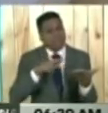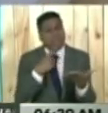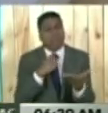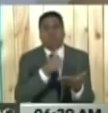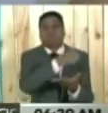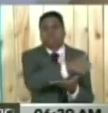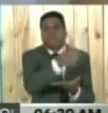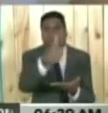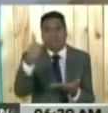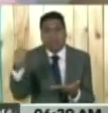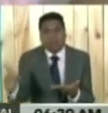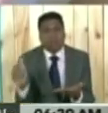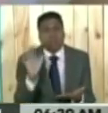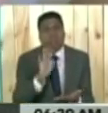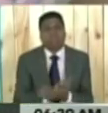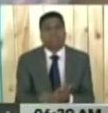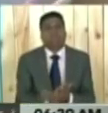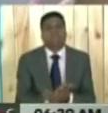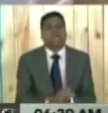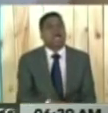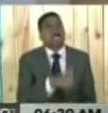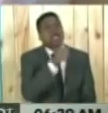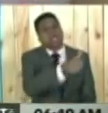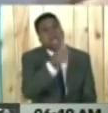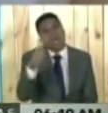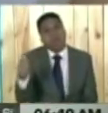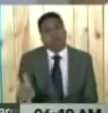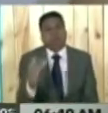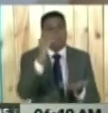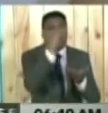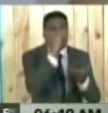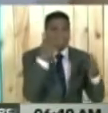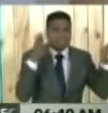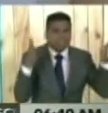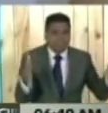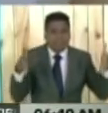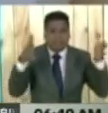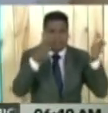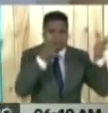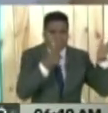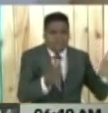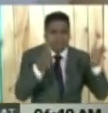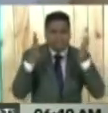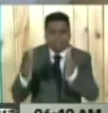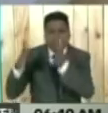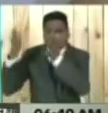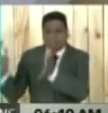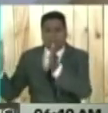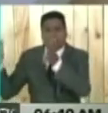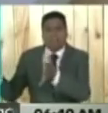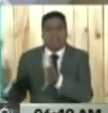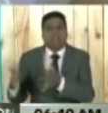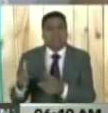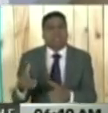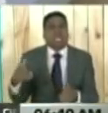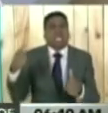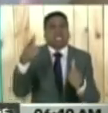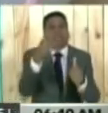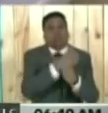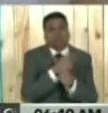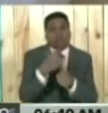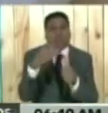por acta, caja por caja, y encontramos esa basura. Encontramos esa basura porque hay